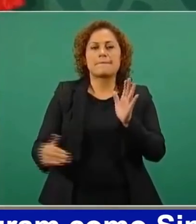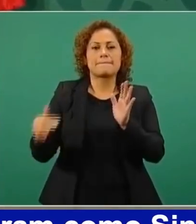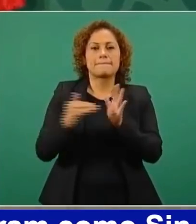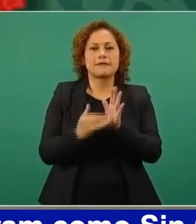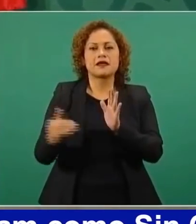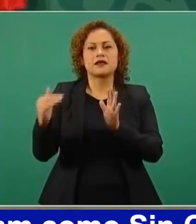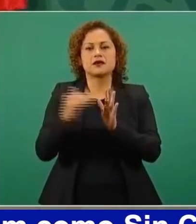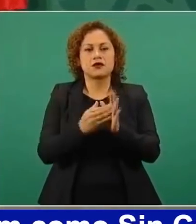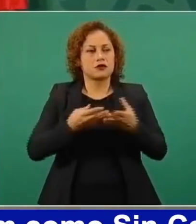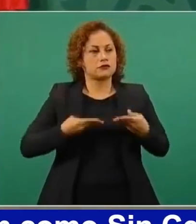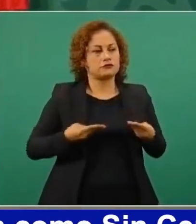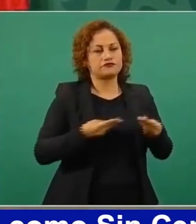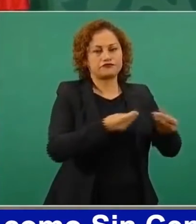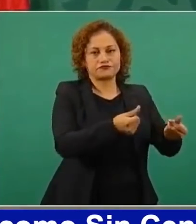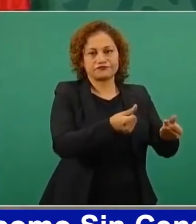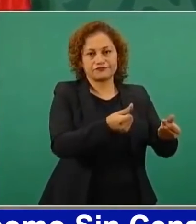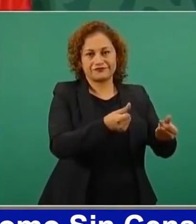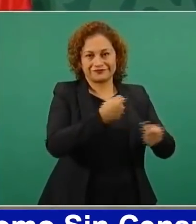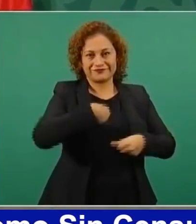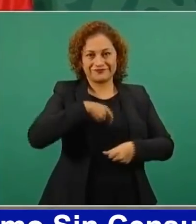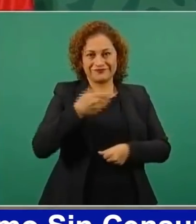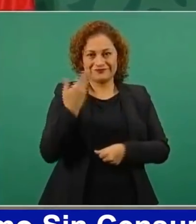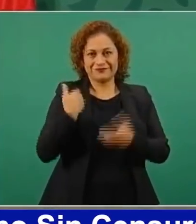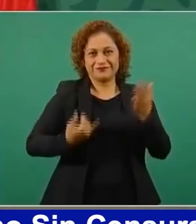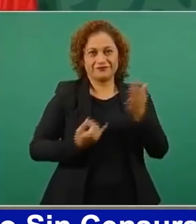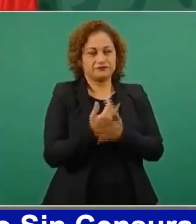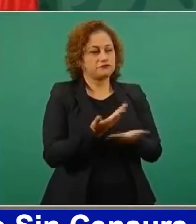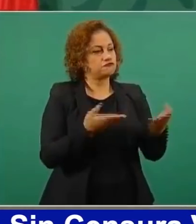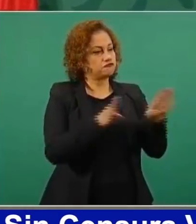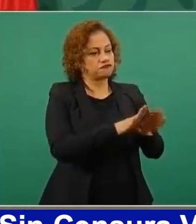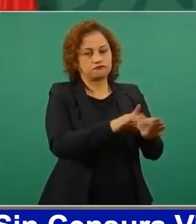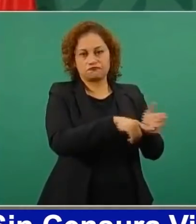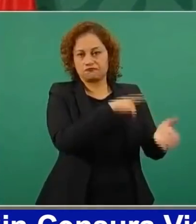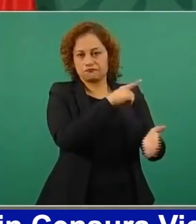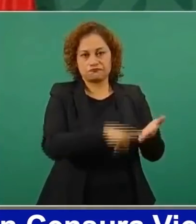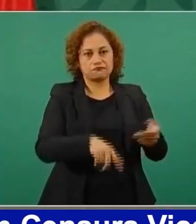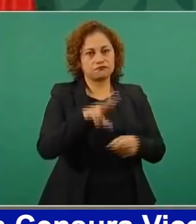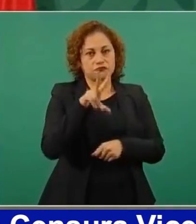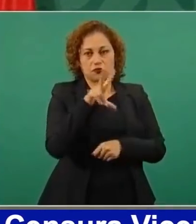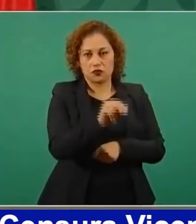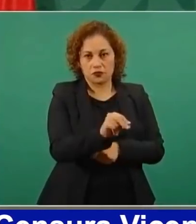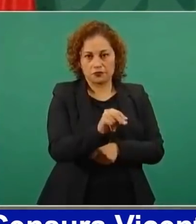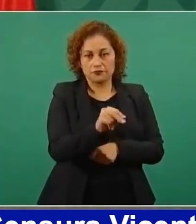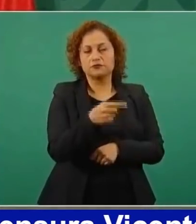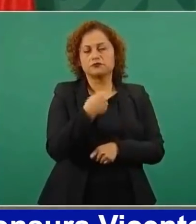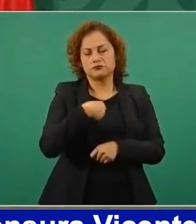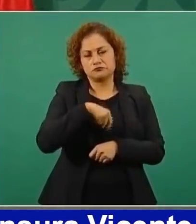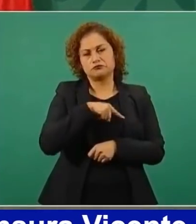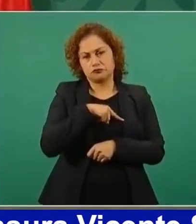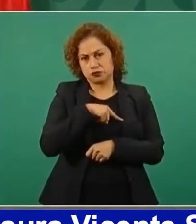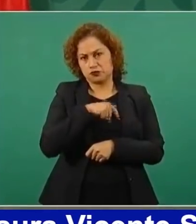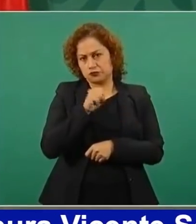decide no construirlo, aún pagando,